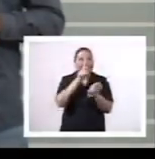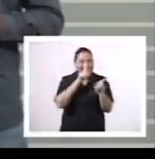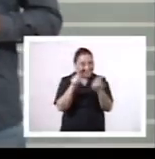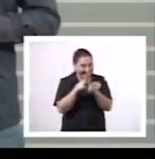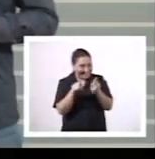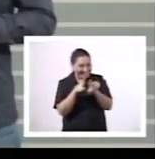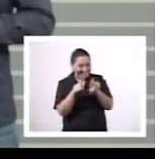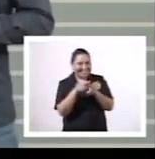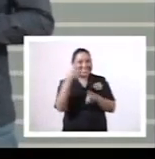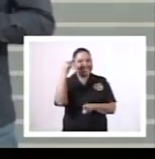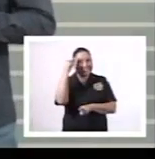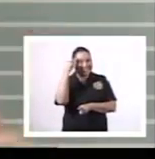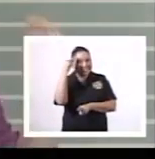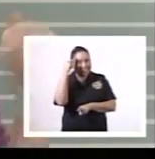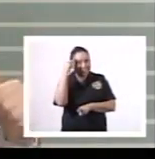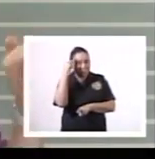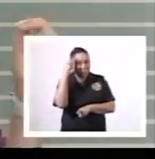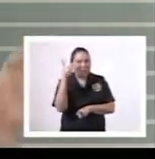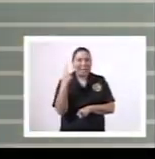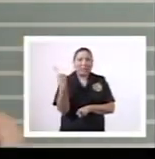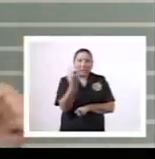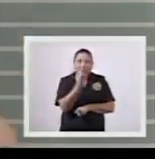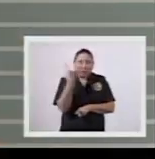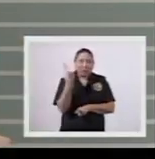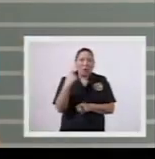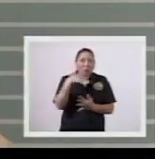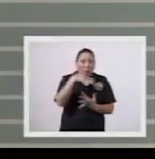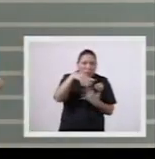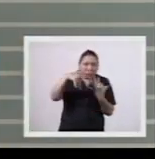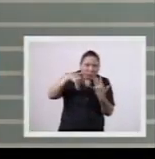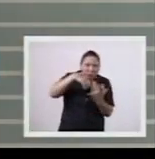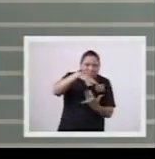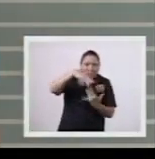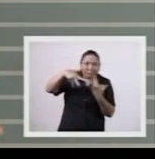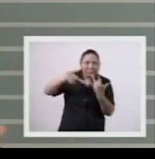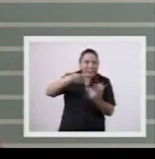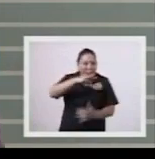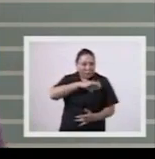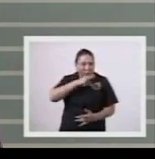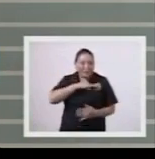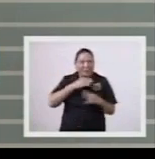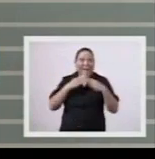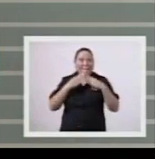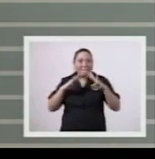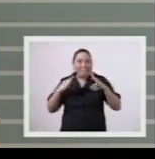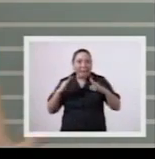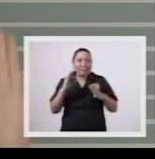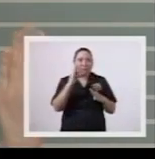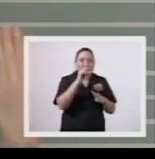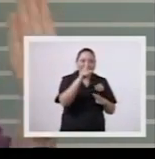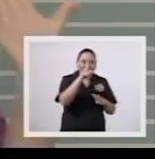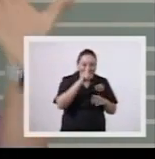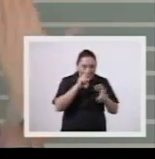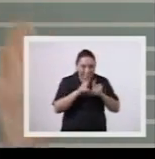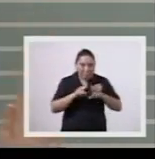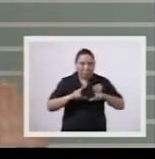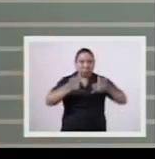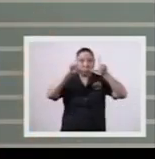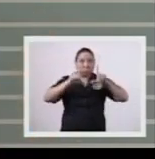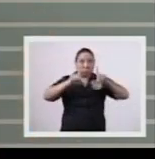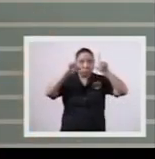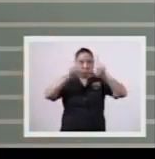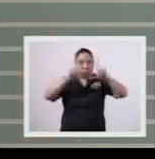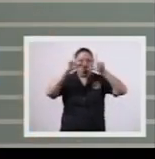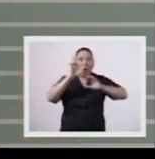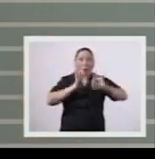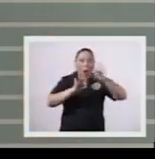También recuerden que estamos activos en todas nuestras redes sociales donde nos pueden mandar sus ejercicios porque así nosotros vemos